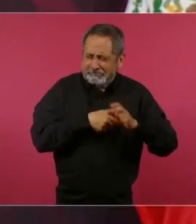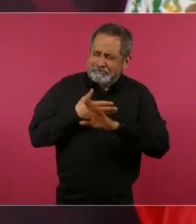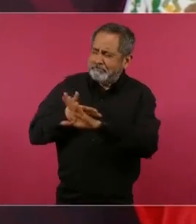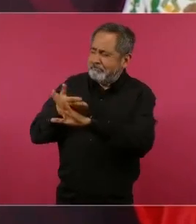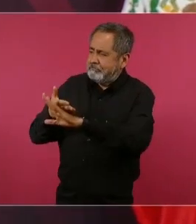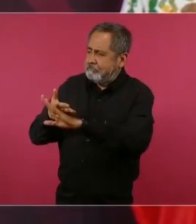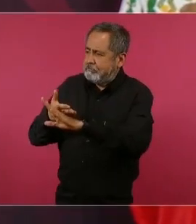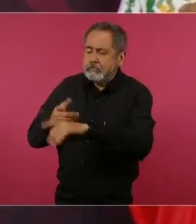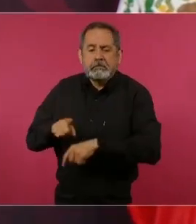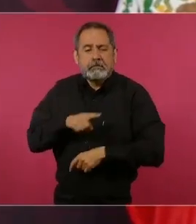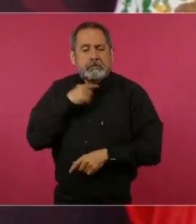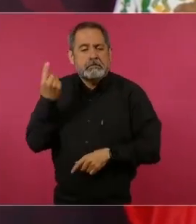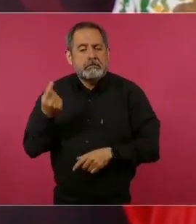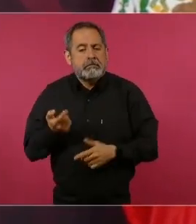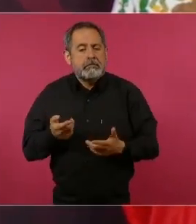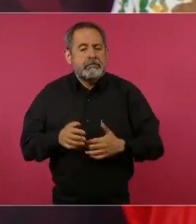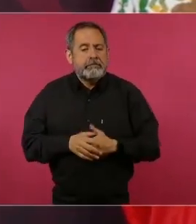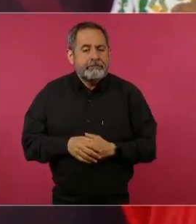Una mención